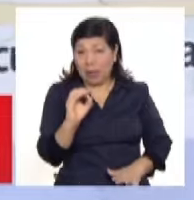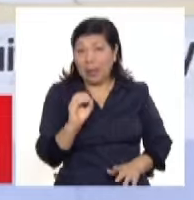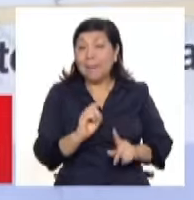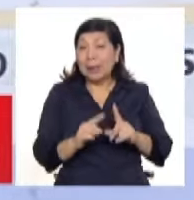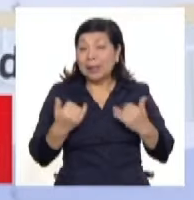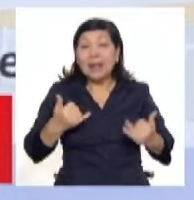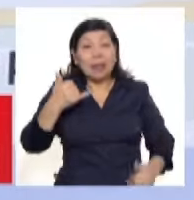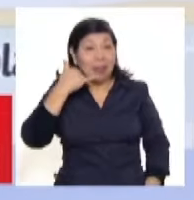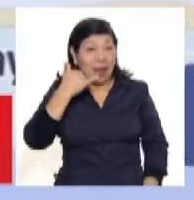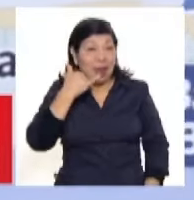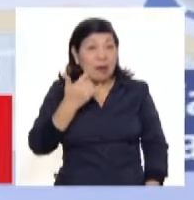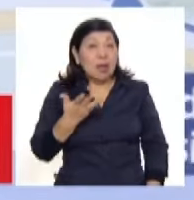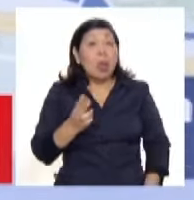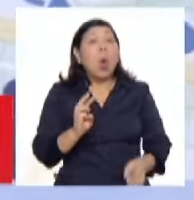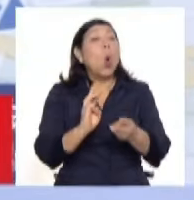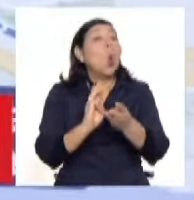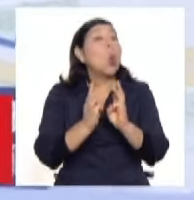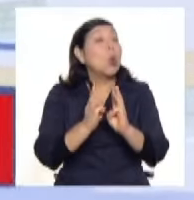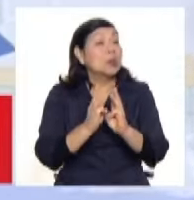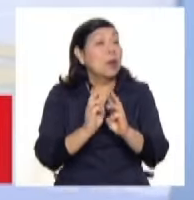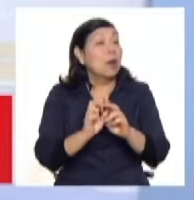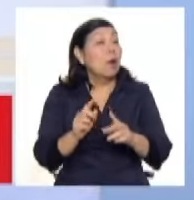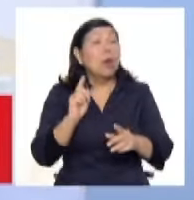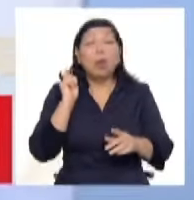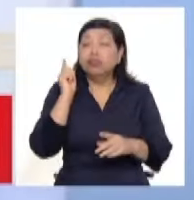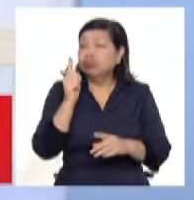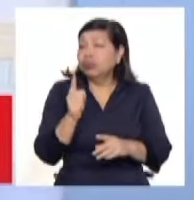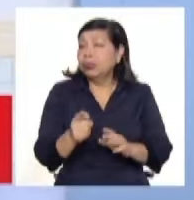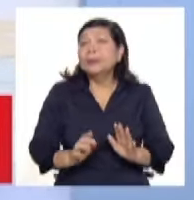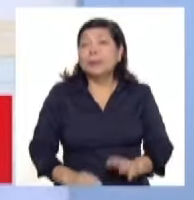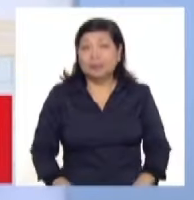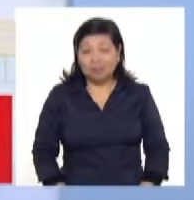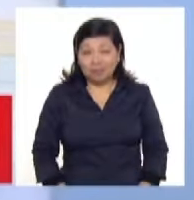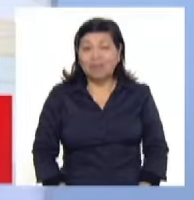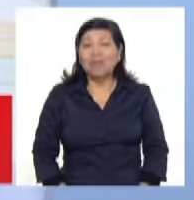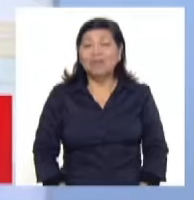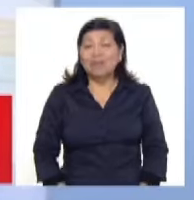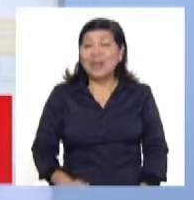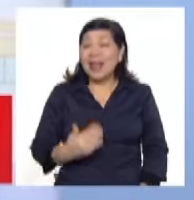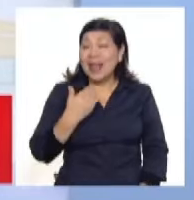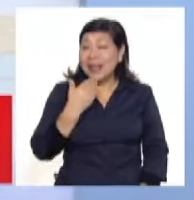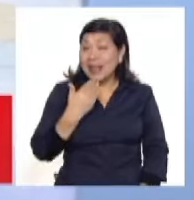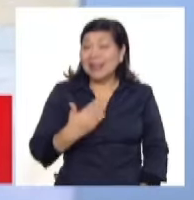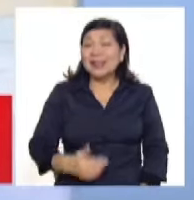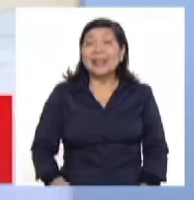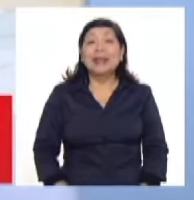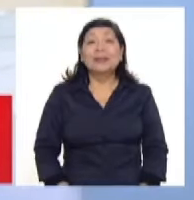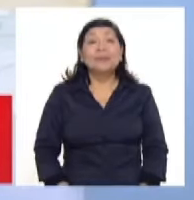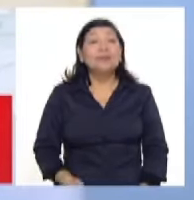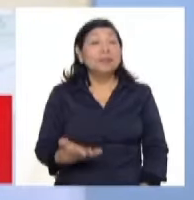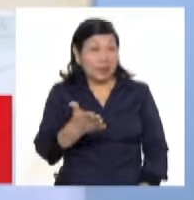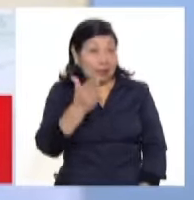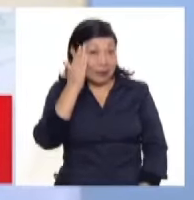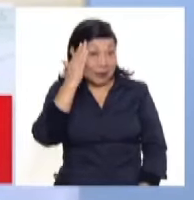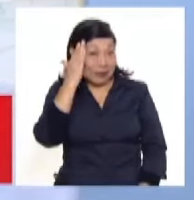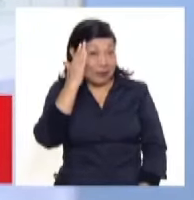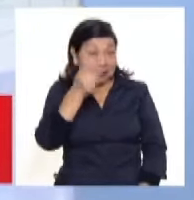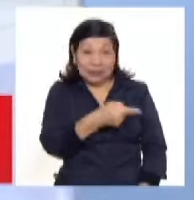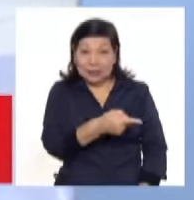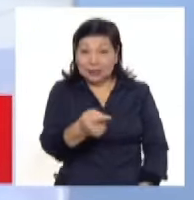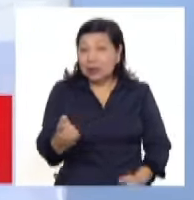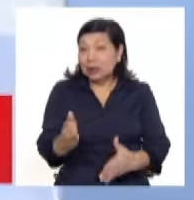982-157-840. Este teléfono es un WhatsApp y está abierto las 24 horas del día. Muy bien, muchas gracias, buenos días. Compañeras, entonces parte de la información